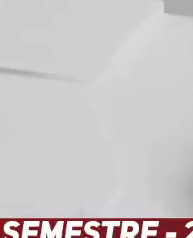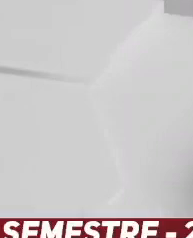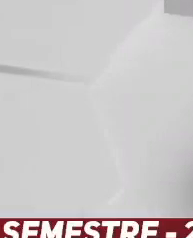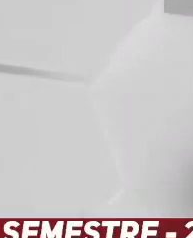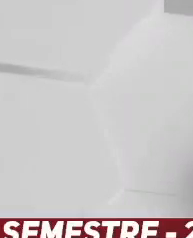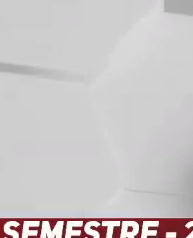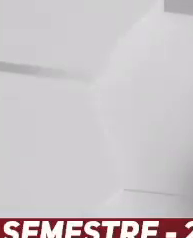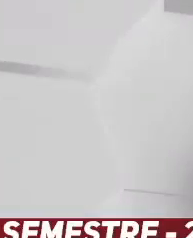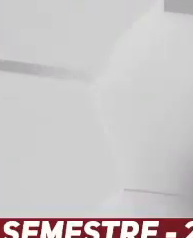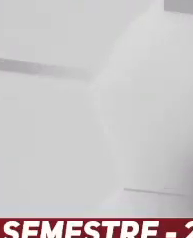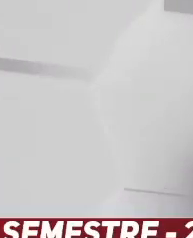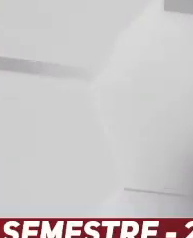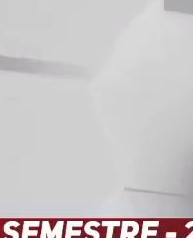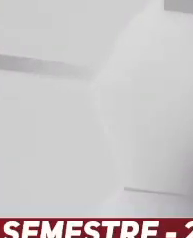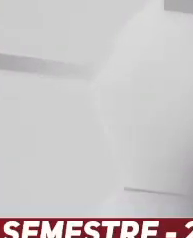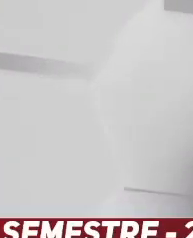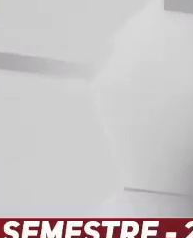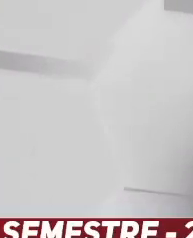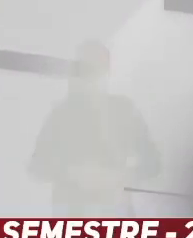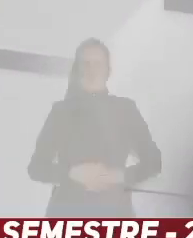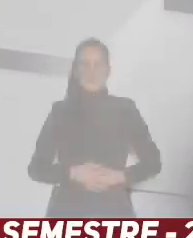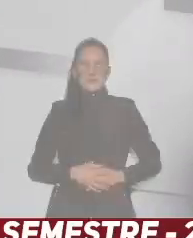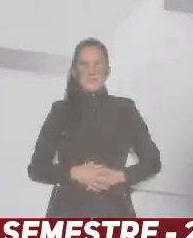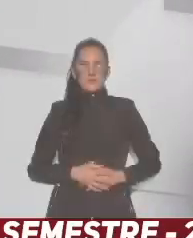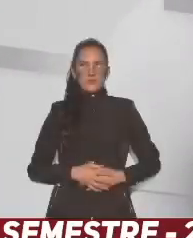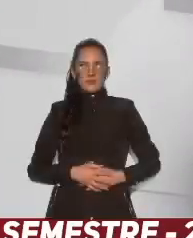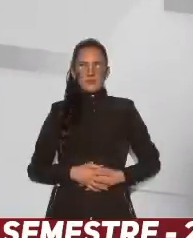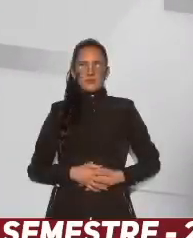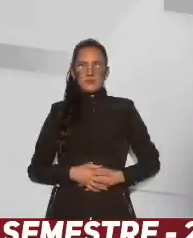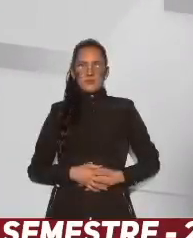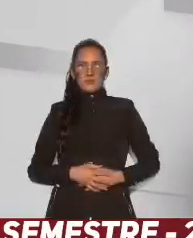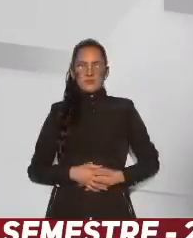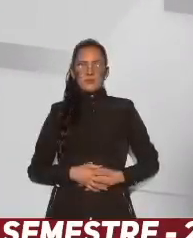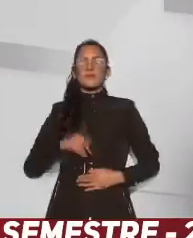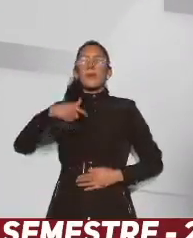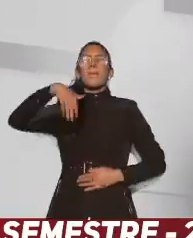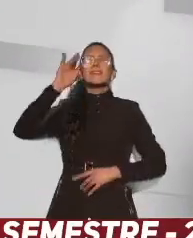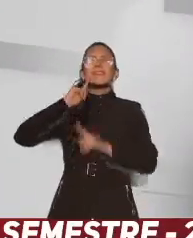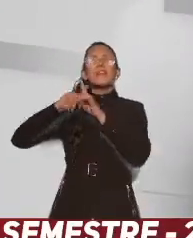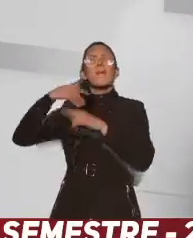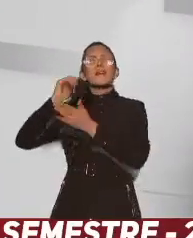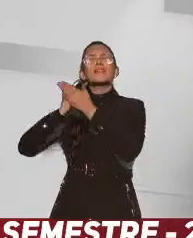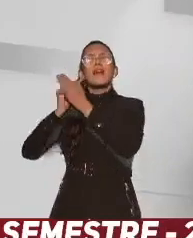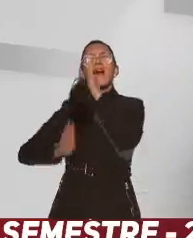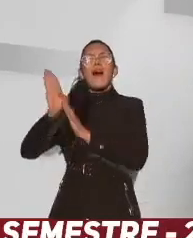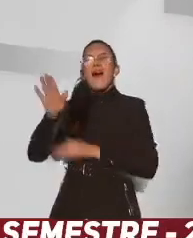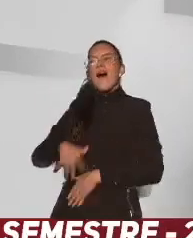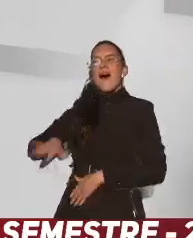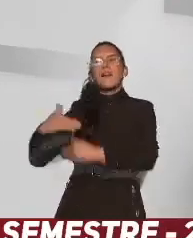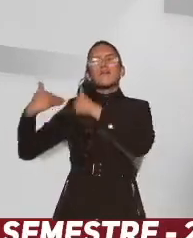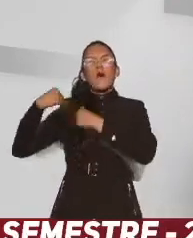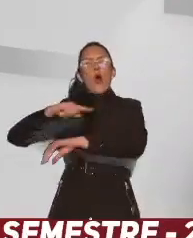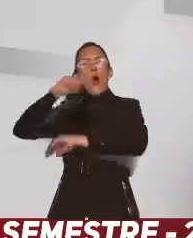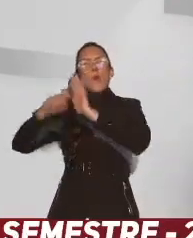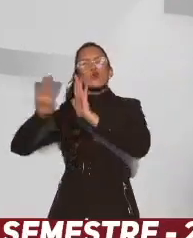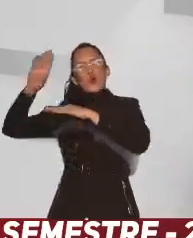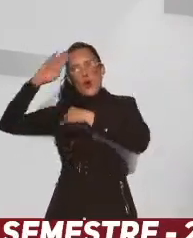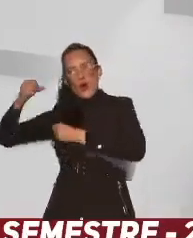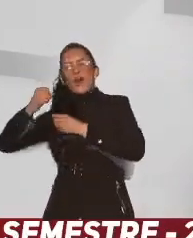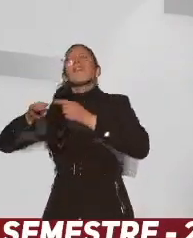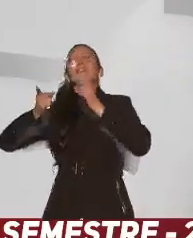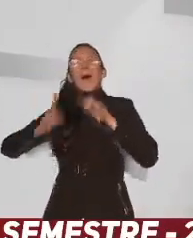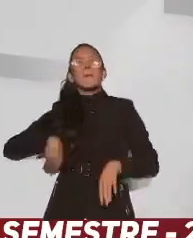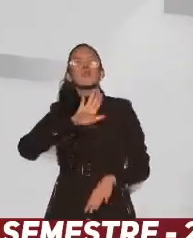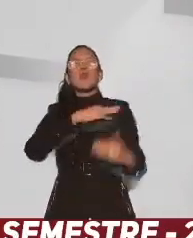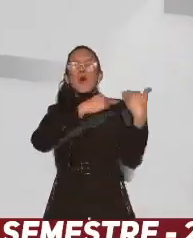los recursos necesarios que ayuden al desarrollo de las operaciones militares y de sostenimiento institucional, cuyo